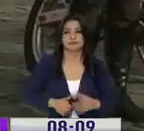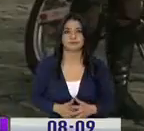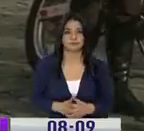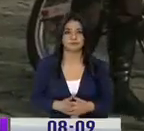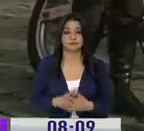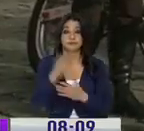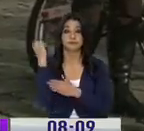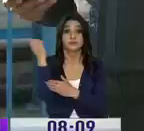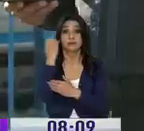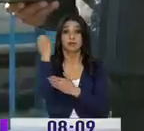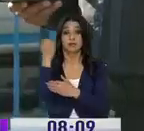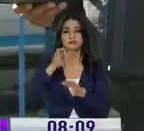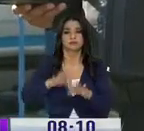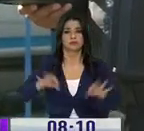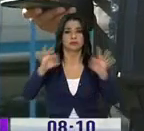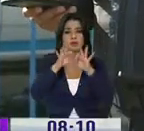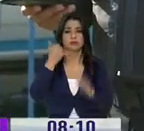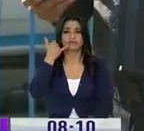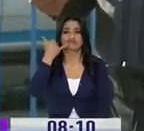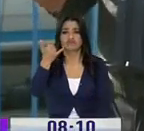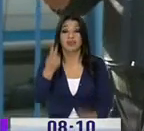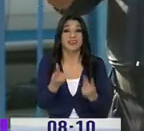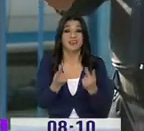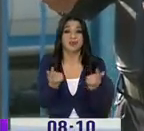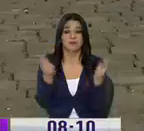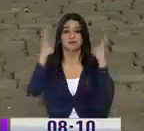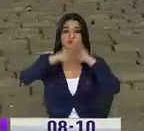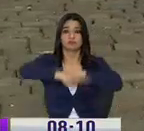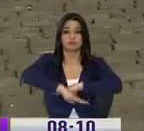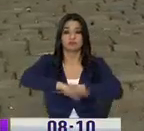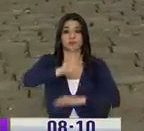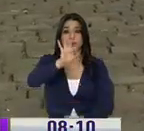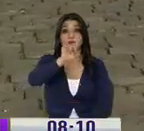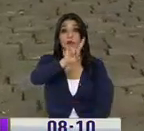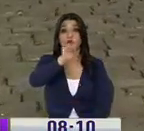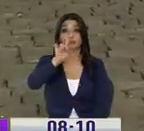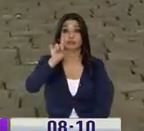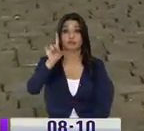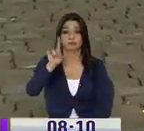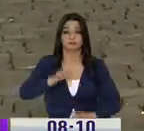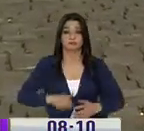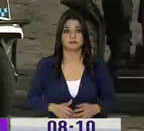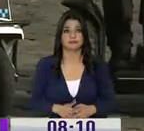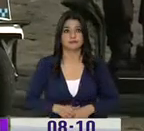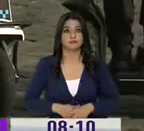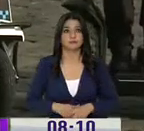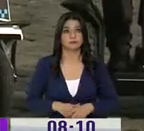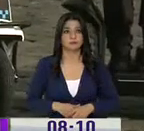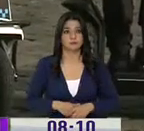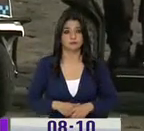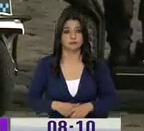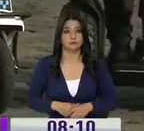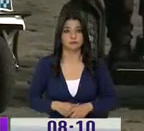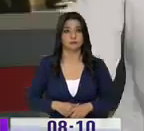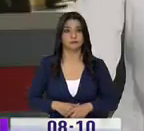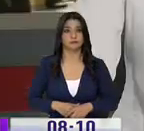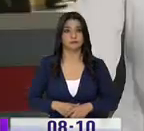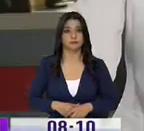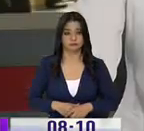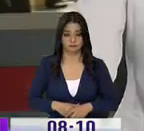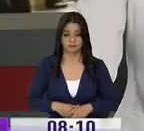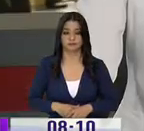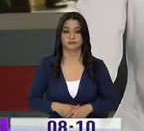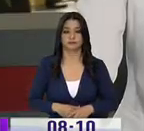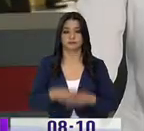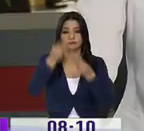de emergencia, no olvide comunicarse de inmediato a la línea gratuita 911. Informó Sofía Vintimilla. Y